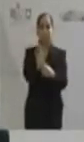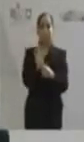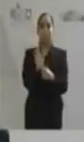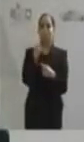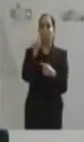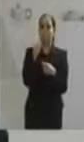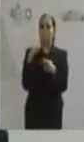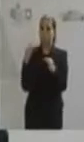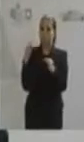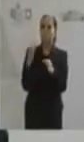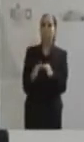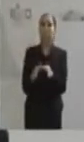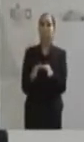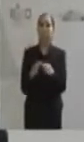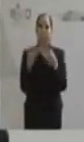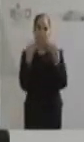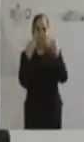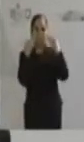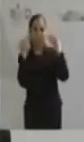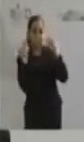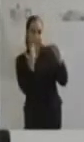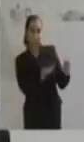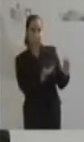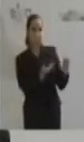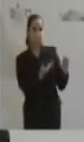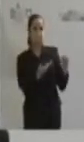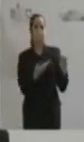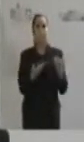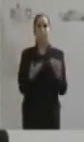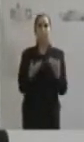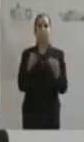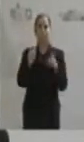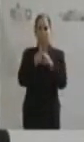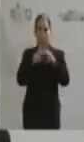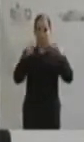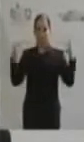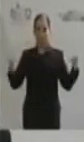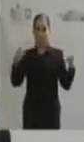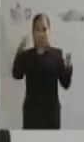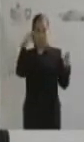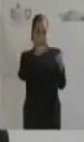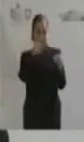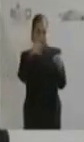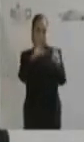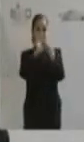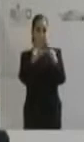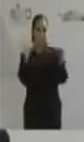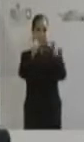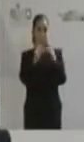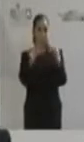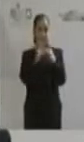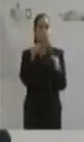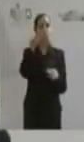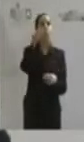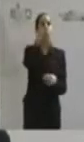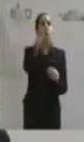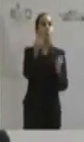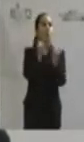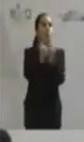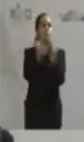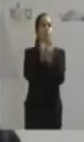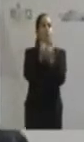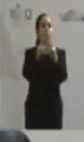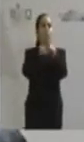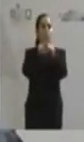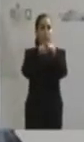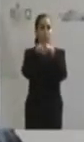puntual hacen ese megafraude que tú y uno de tus hermanos se van con 100 millones de